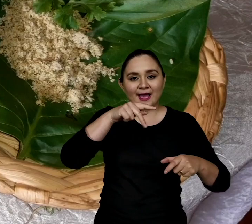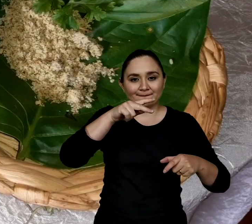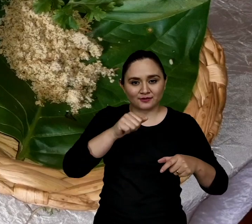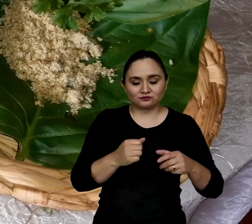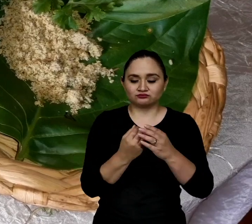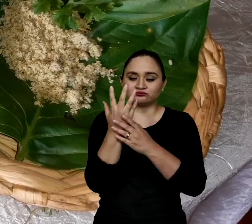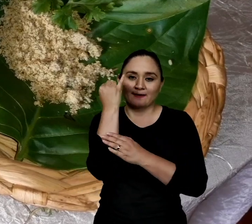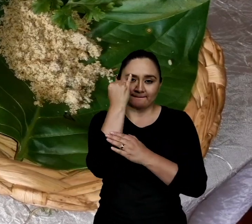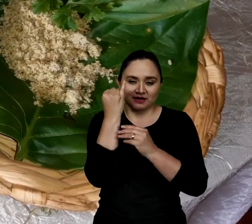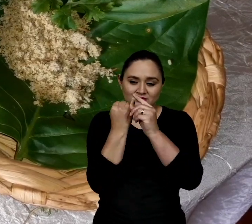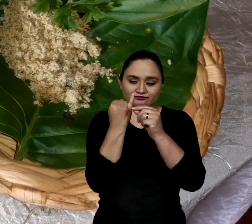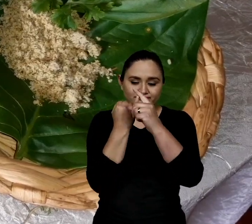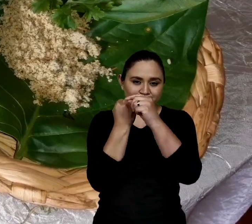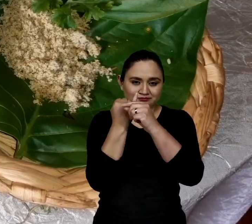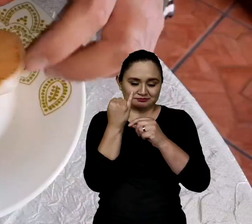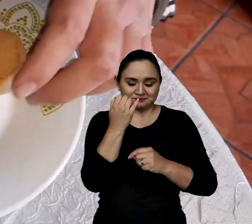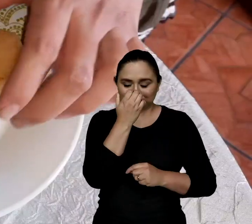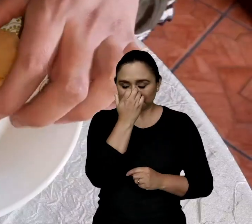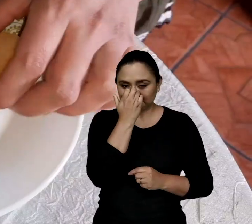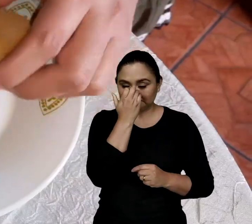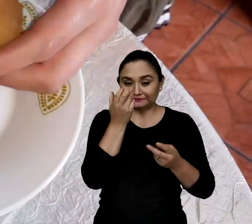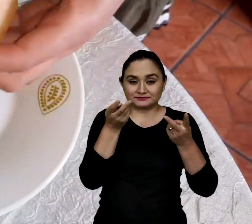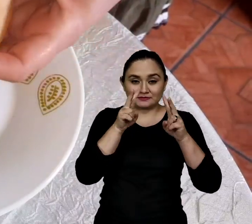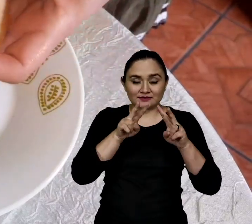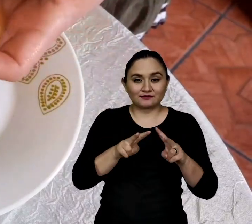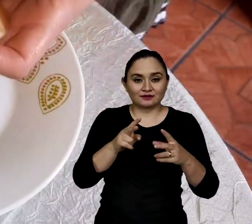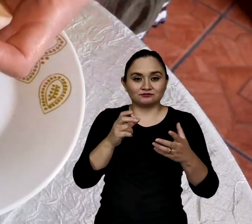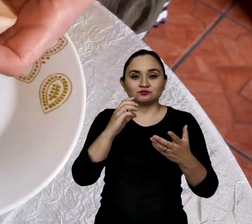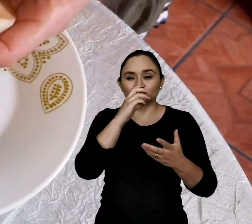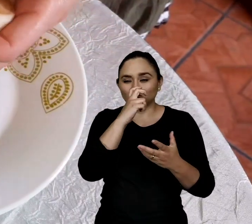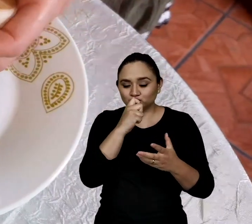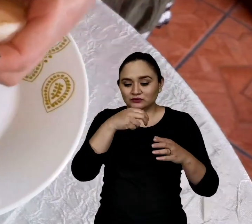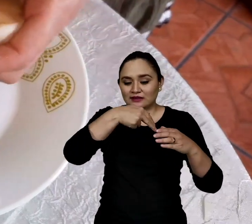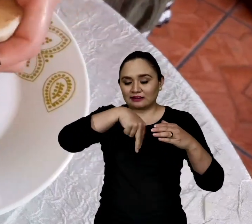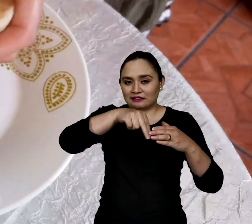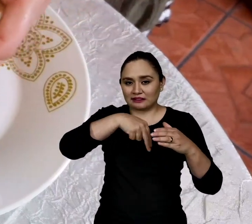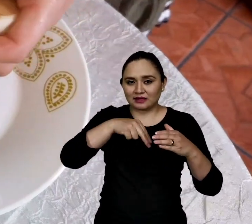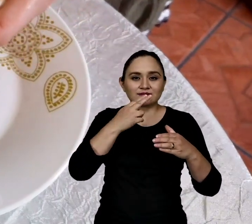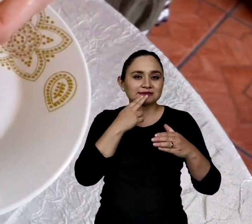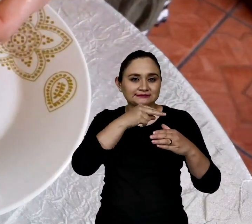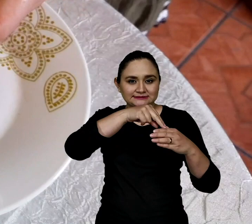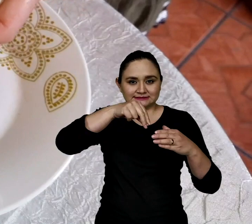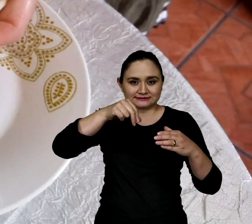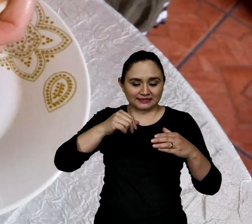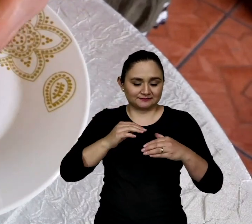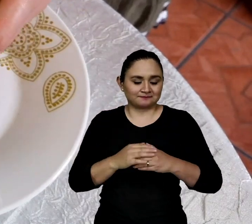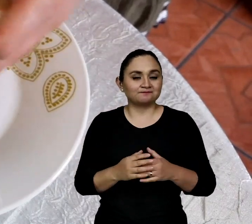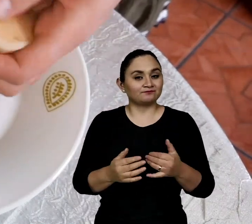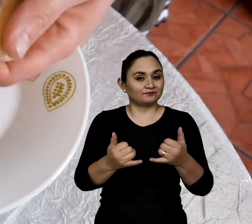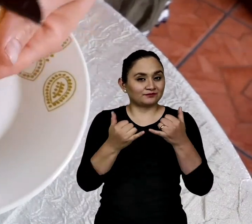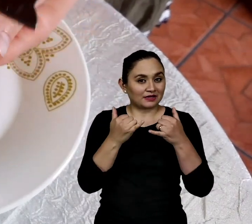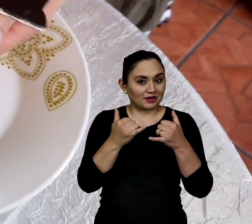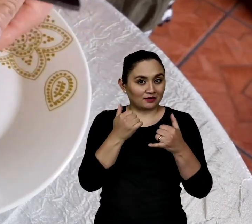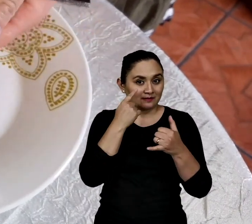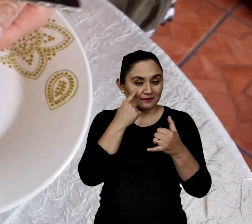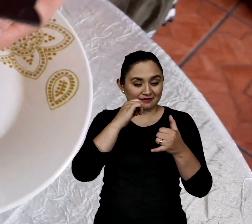lima, sal y cebollín. Ahora vamos a pelar la jícama y la vamos a cortar